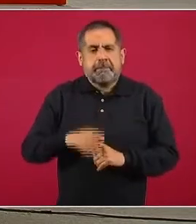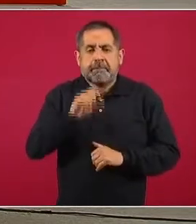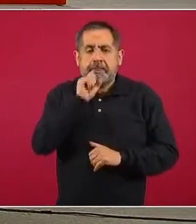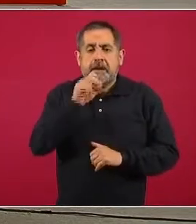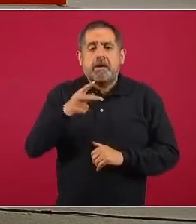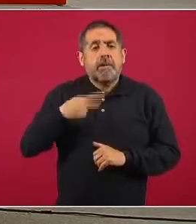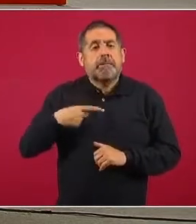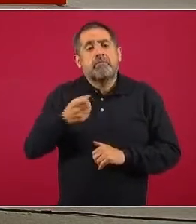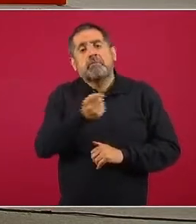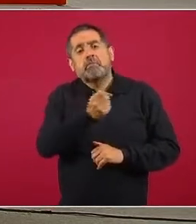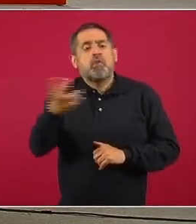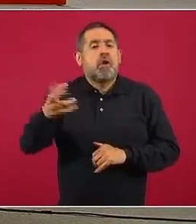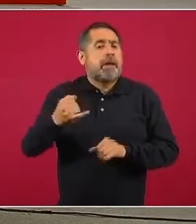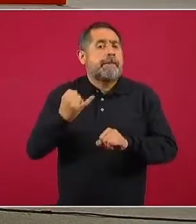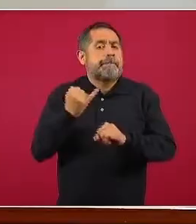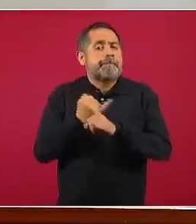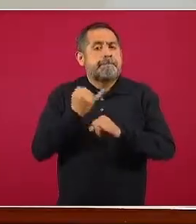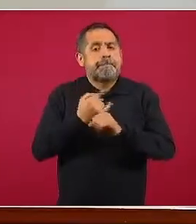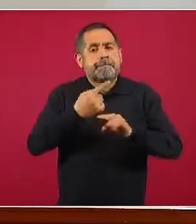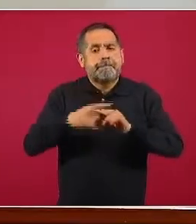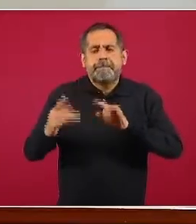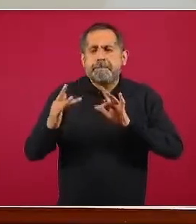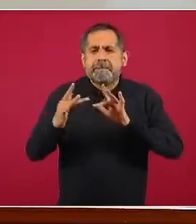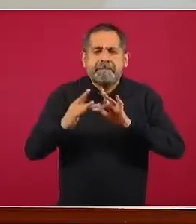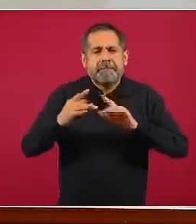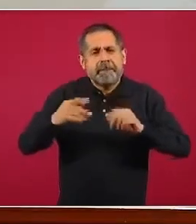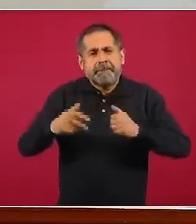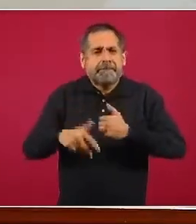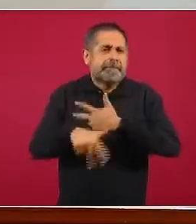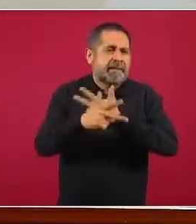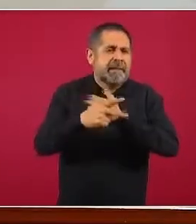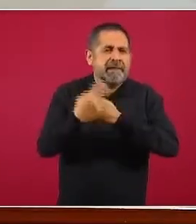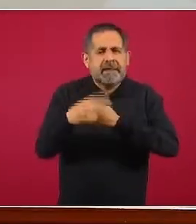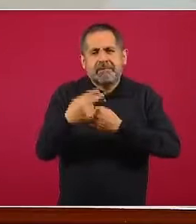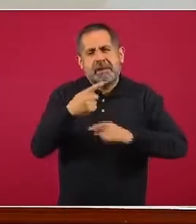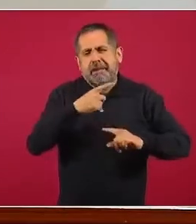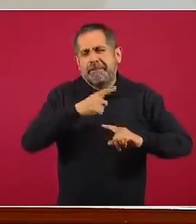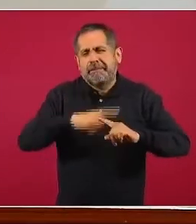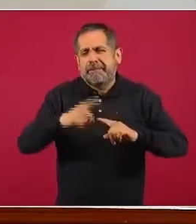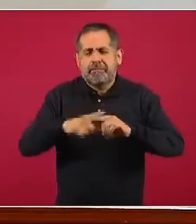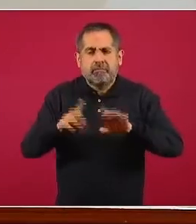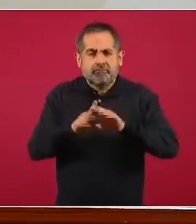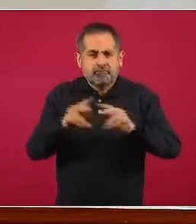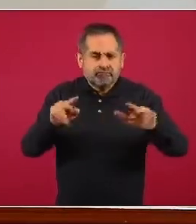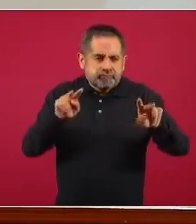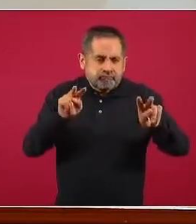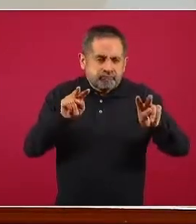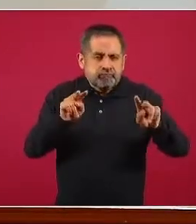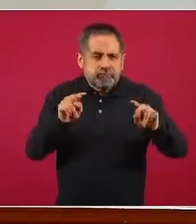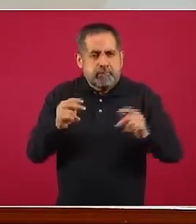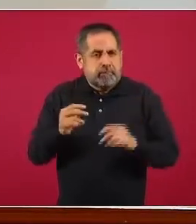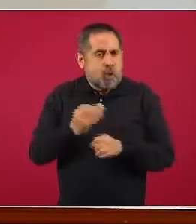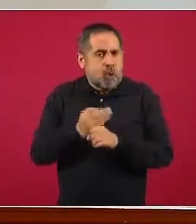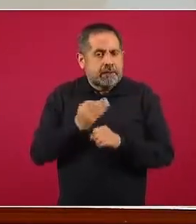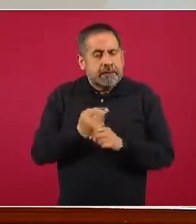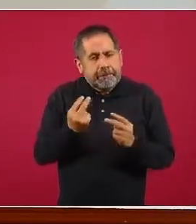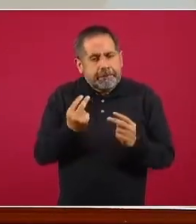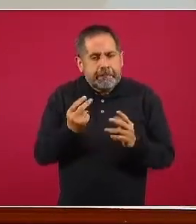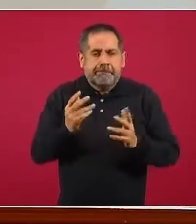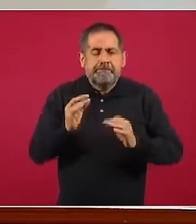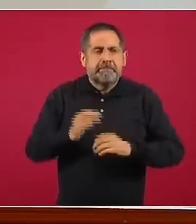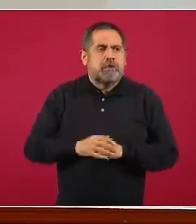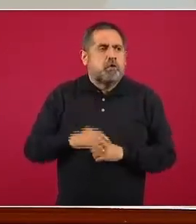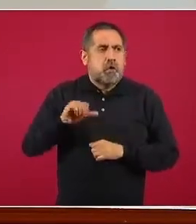que a través de los diferentes medios de comunicación y diversas redes sociales nos sintonizan esta noche en